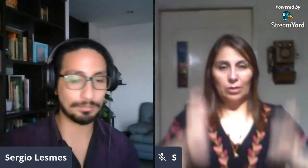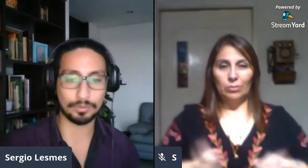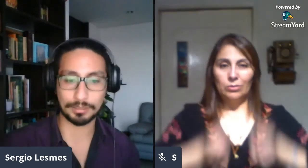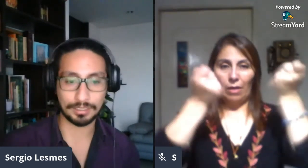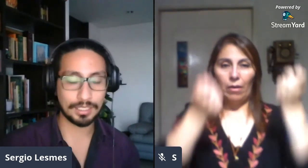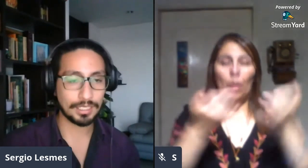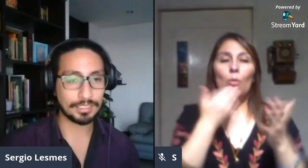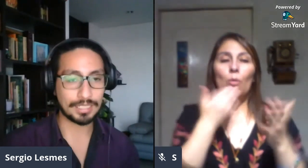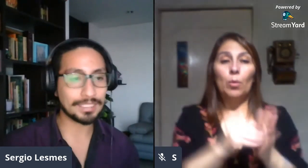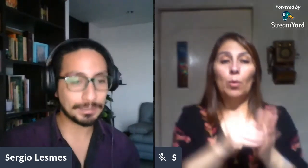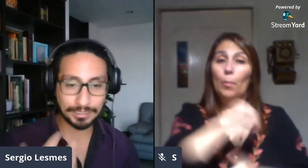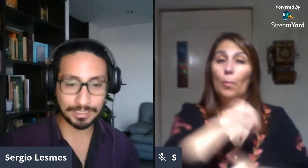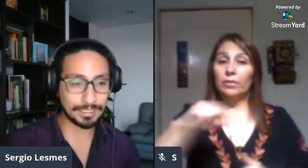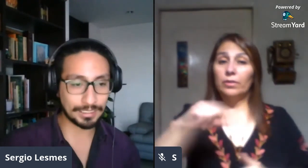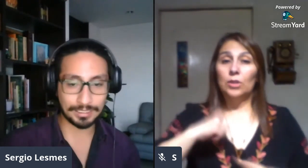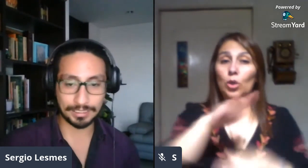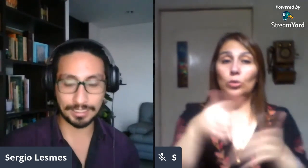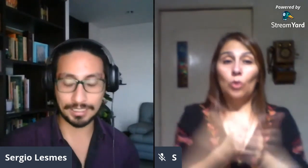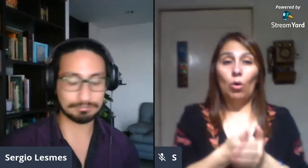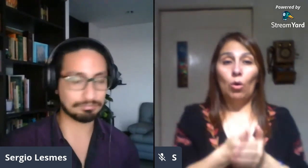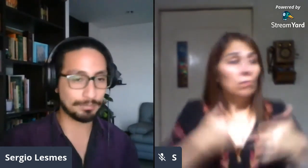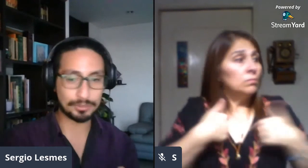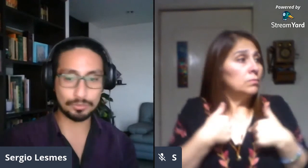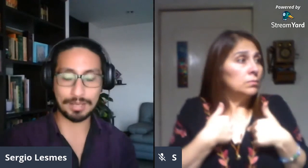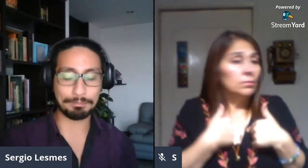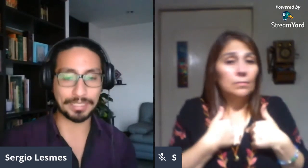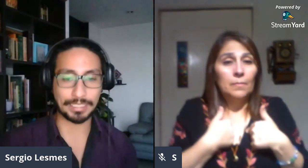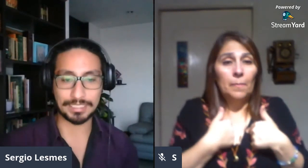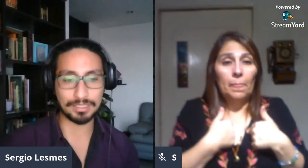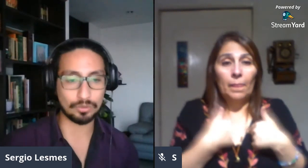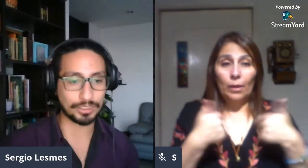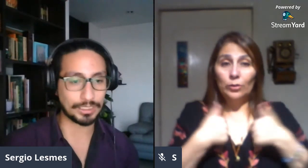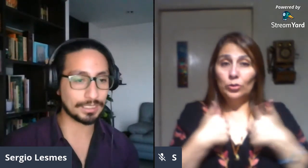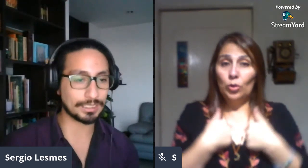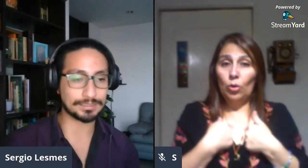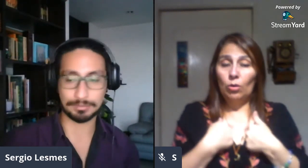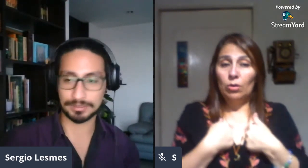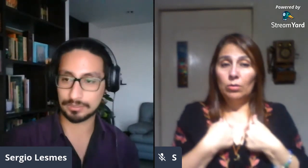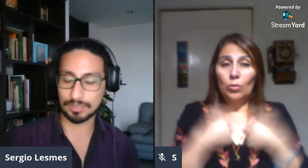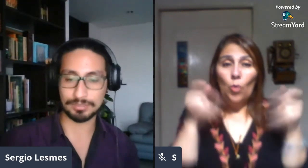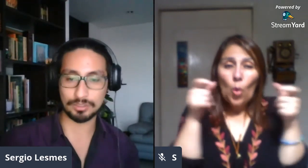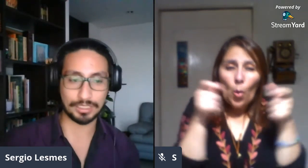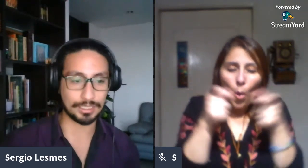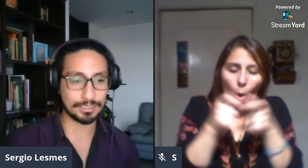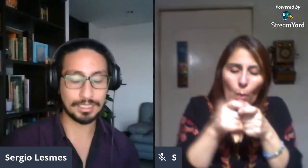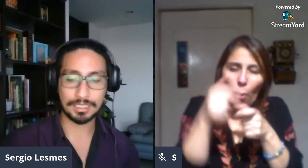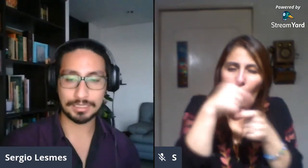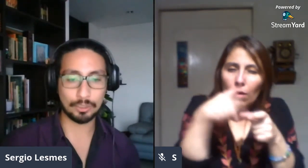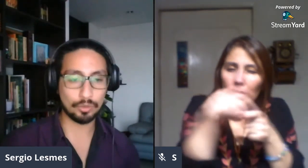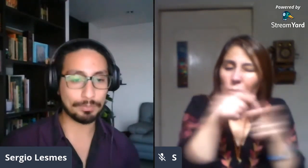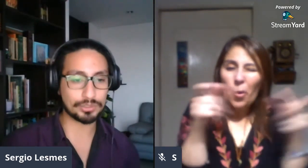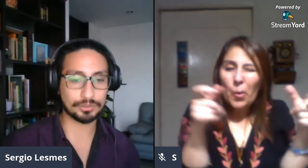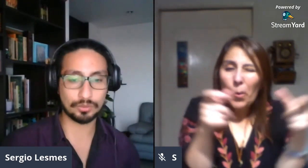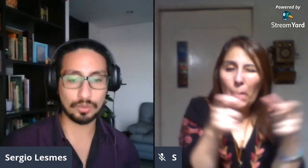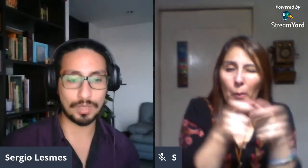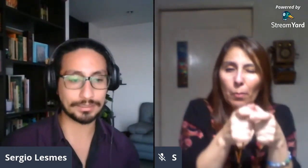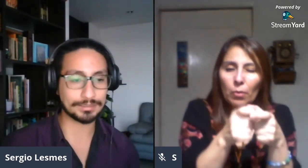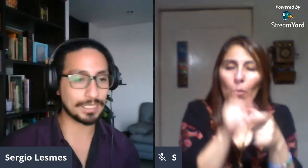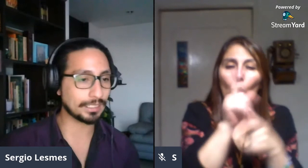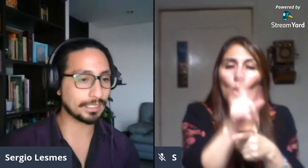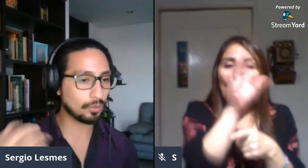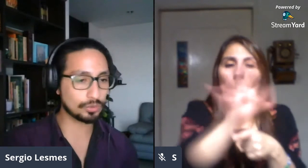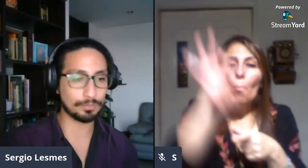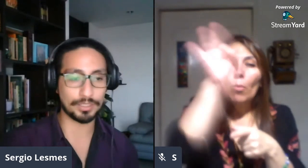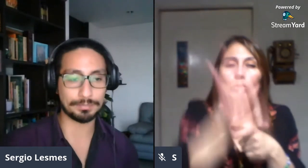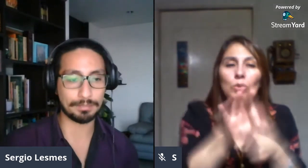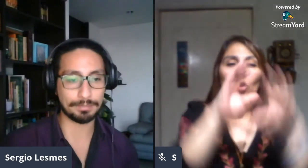no vas a poder, nadie tiene, tal vez una pequeña minoría, que tal vez es una minoría del 1% global, tendrá